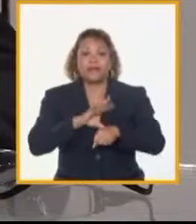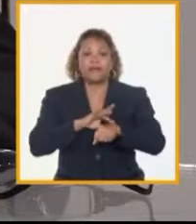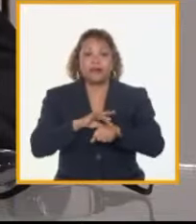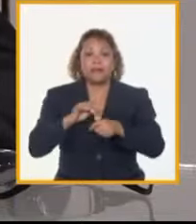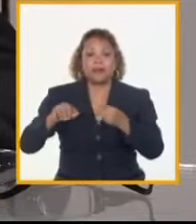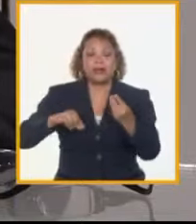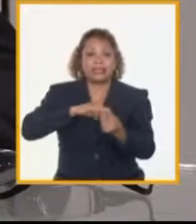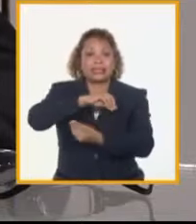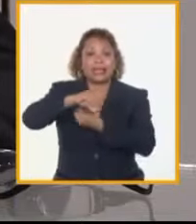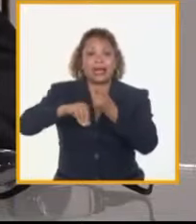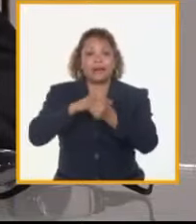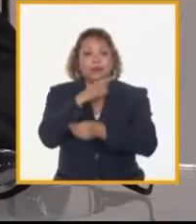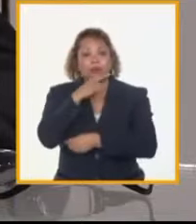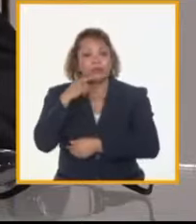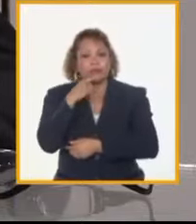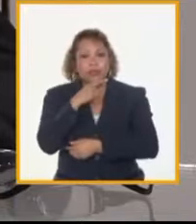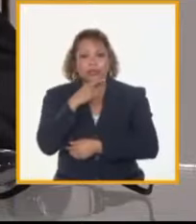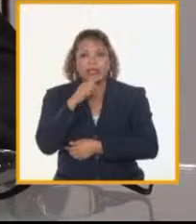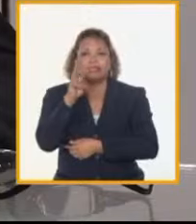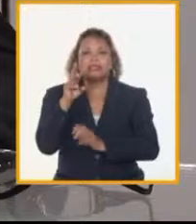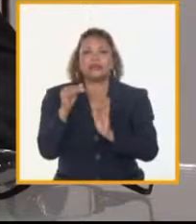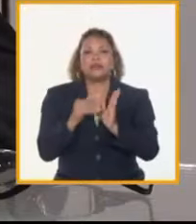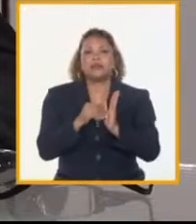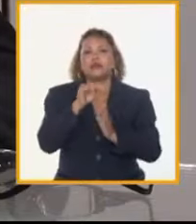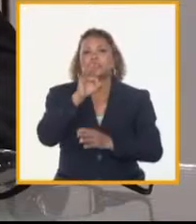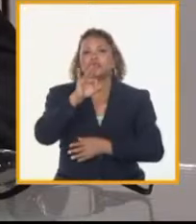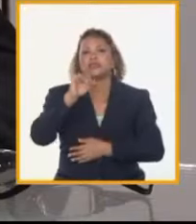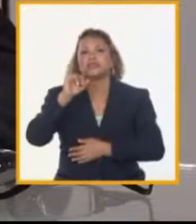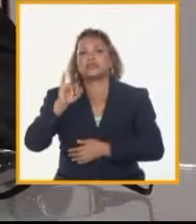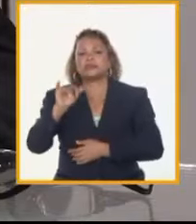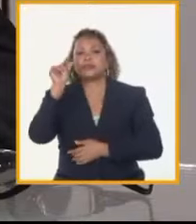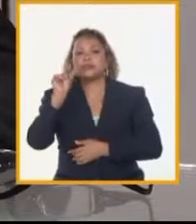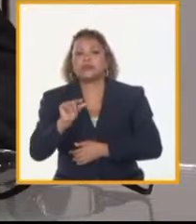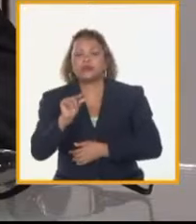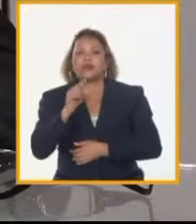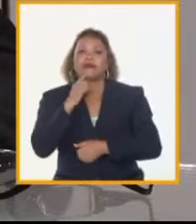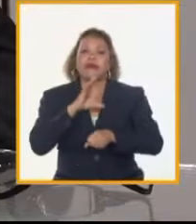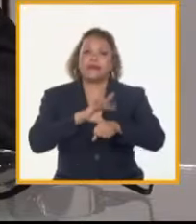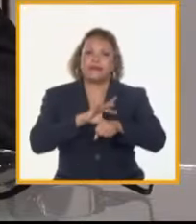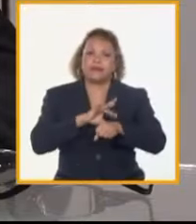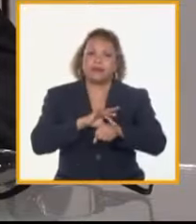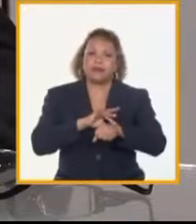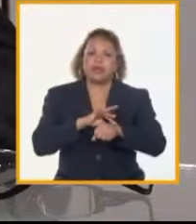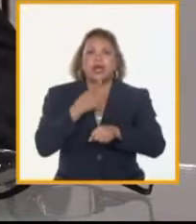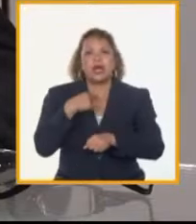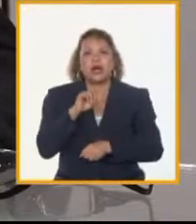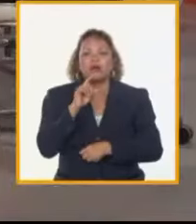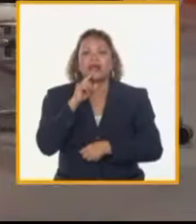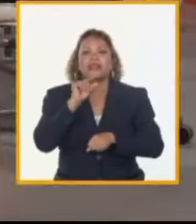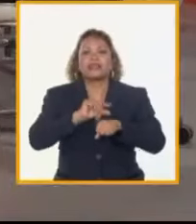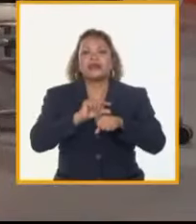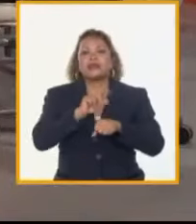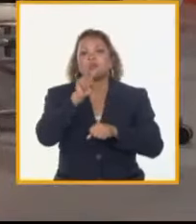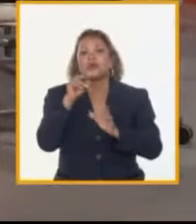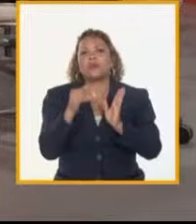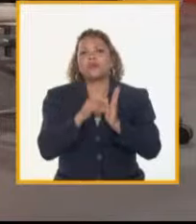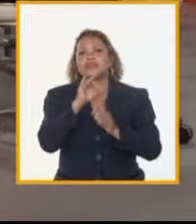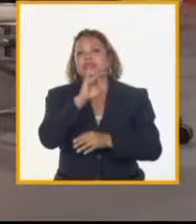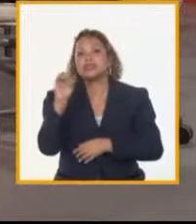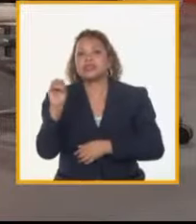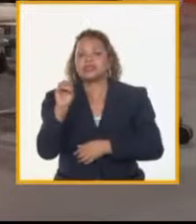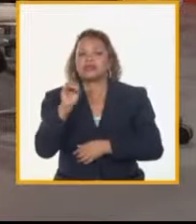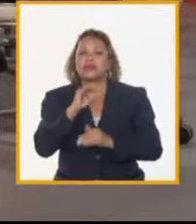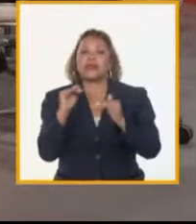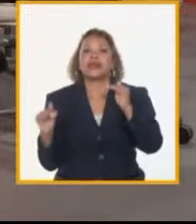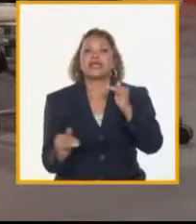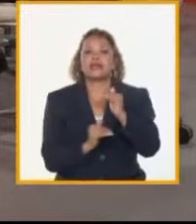de 3.186 hemodializados, debemos decir que solo damos con 2.700 taxis. Quiere decir que es inferior el número de taxis